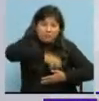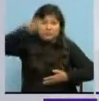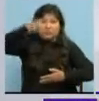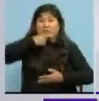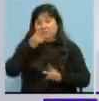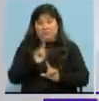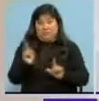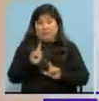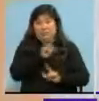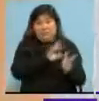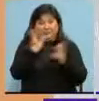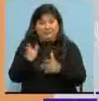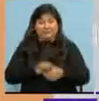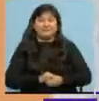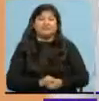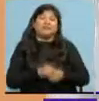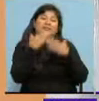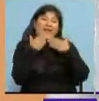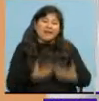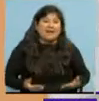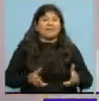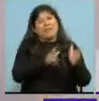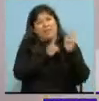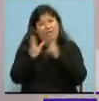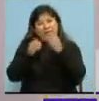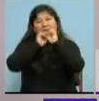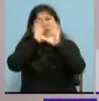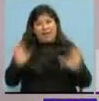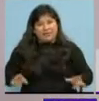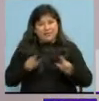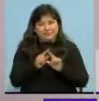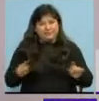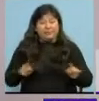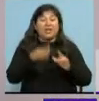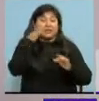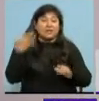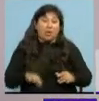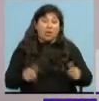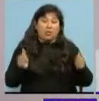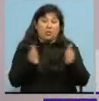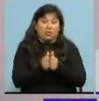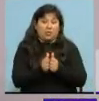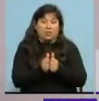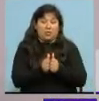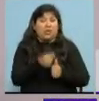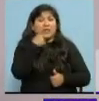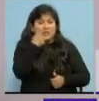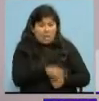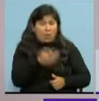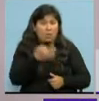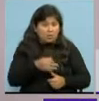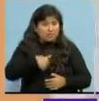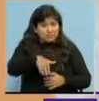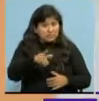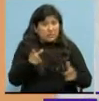menos muchas gracias por volar no es el panorama y seguramente vamos de ustedes porque se están reuniendo a nivel nacional